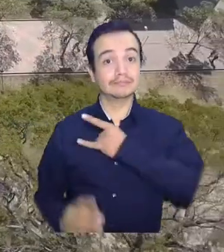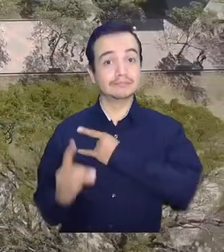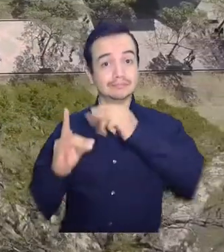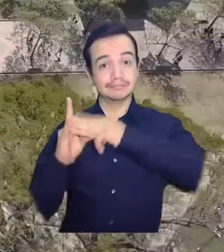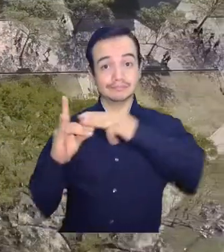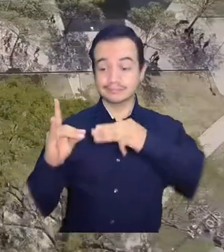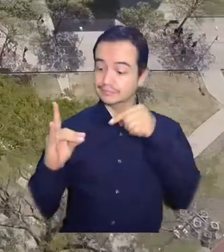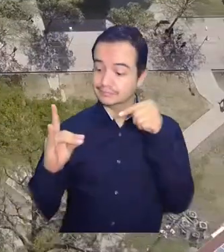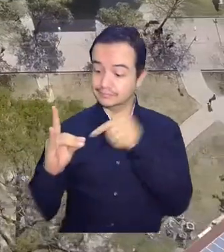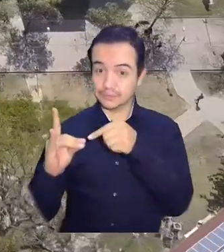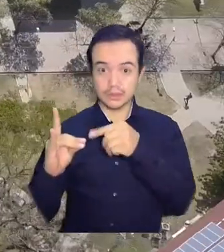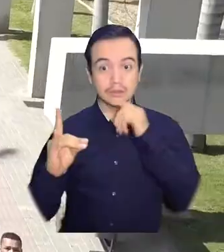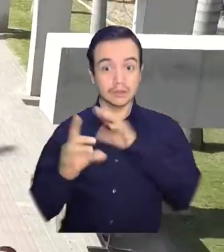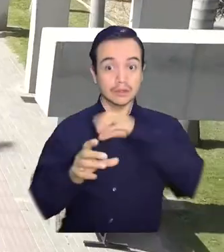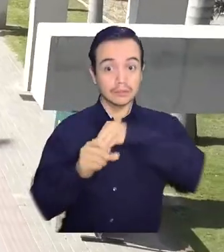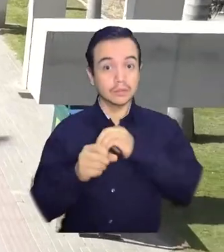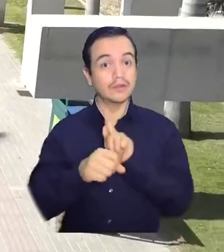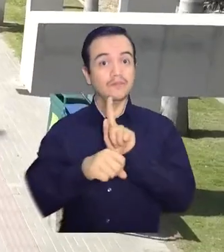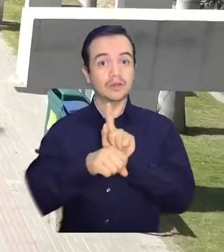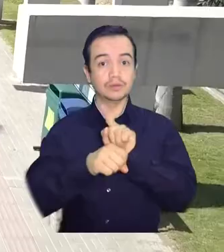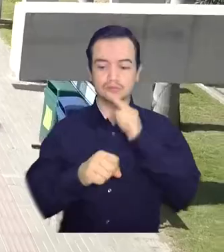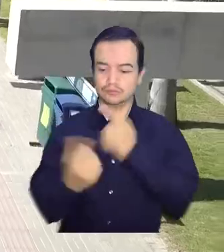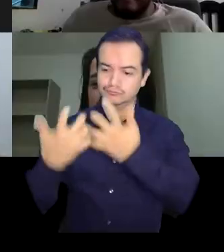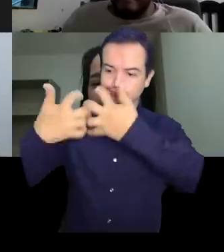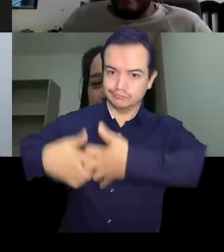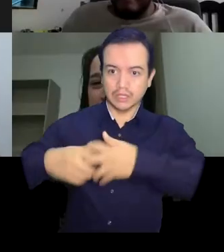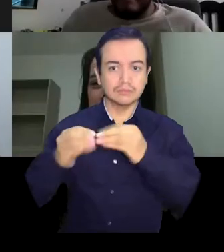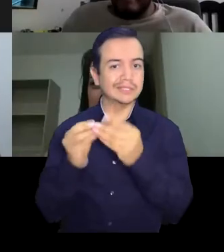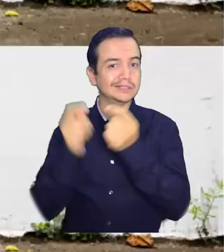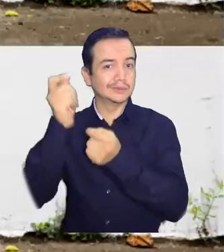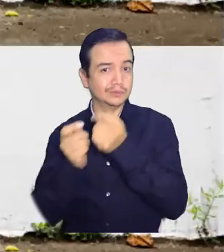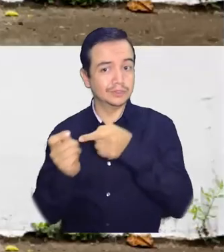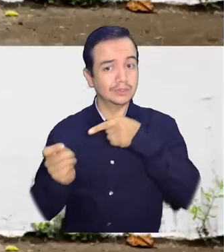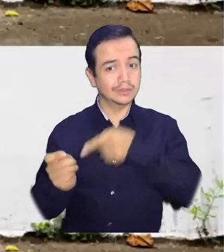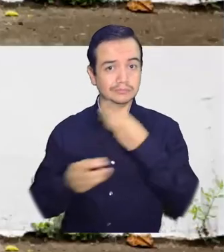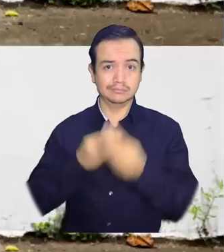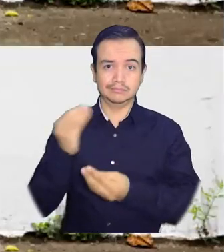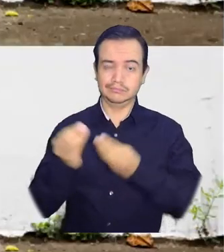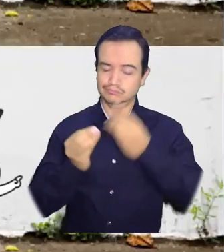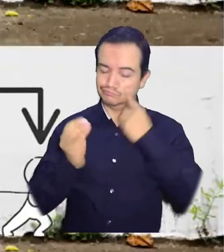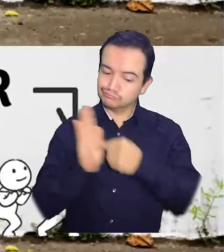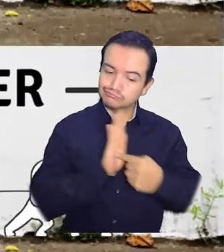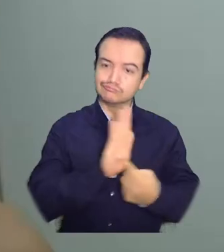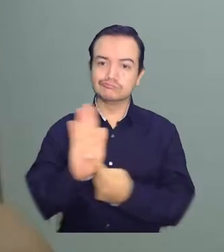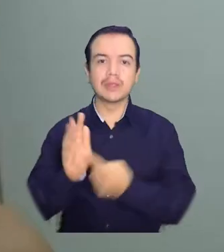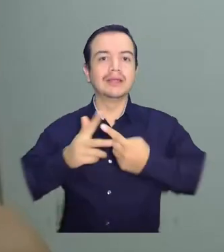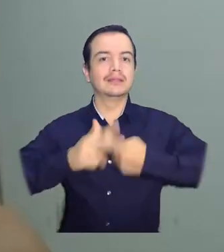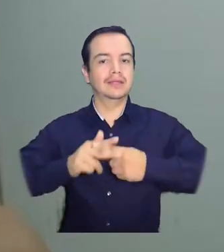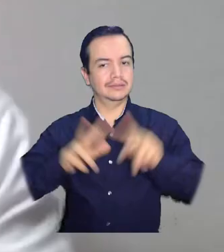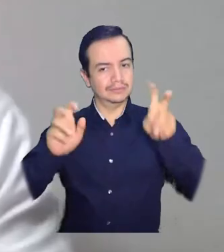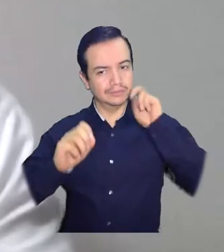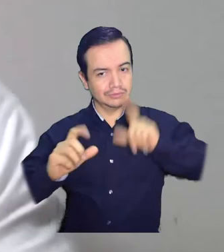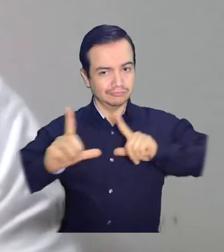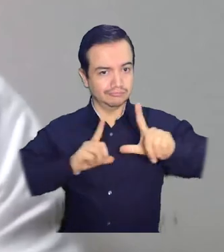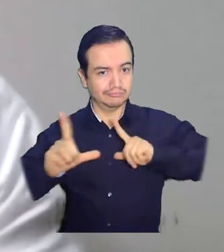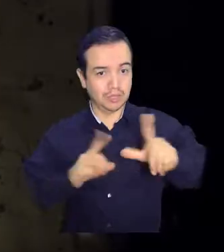La Universidad del Magdalena, a través de la Facultad de Ciencias Empresariales y Económicas, llevó a cabo un taller de liderazgo con enfoque